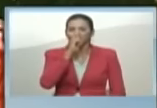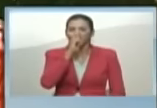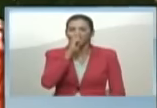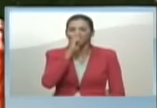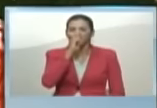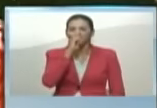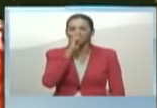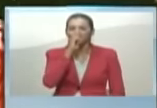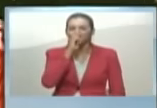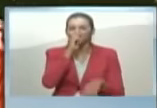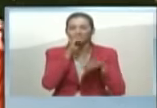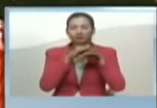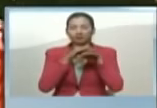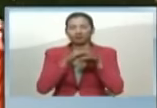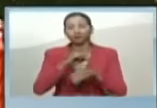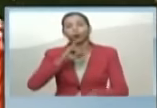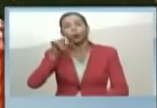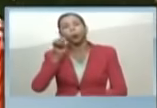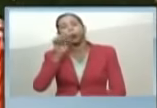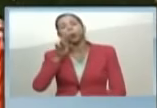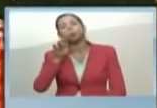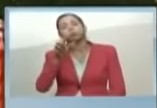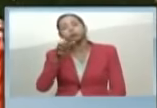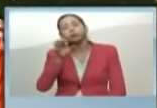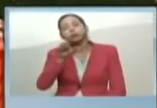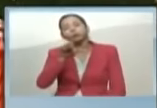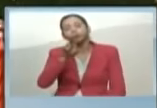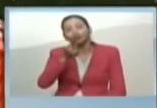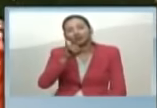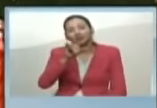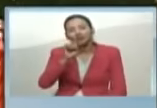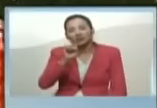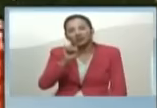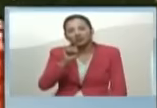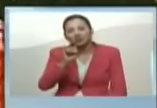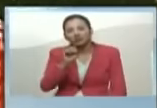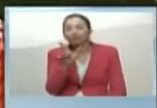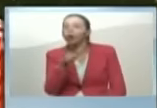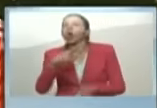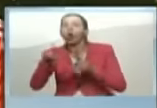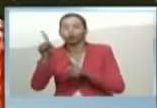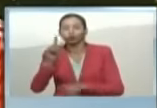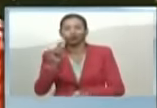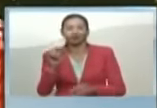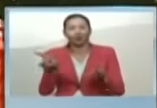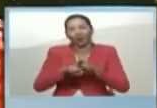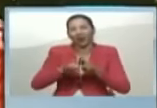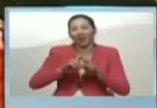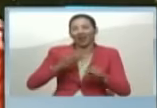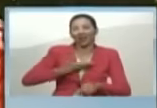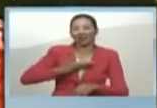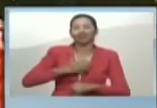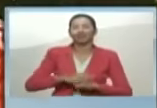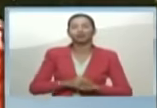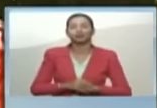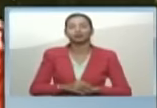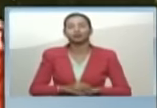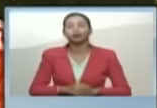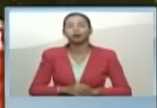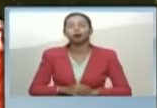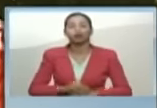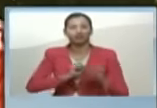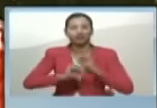Jorge Luis Rodríguez, Jorge Rodríguez Pesube, este es otro Jorge. Estamos dispuestos a defender las tres R's